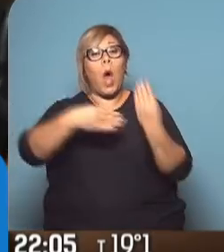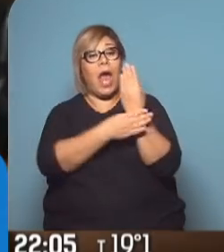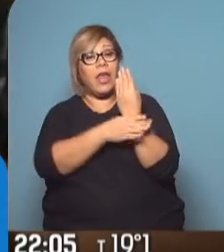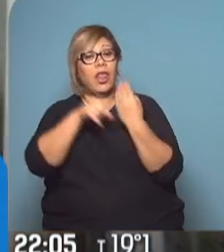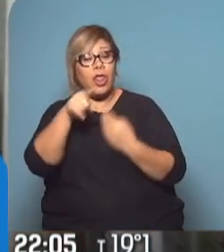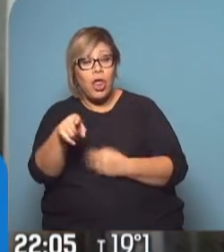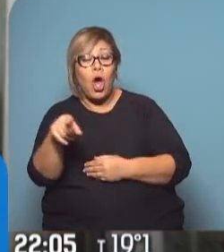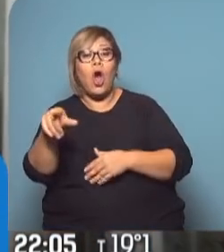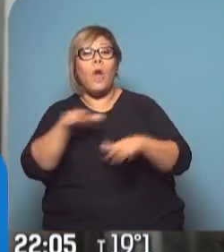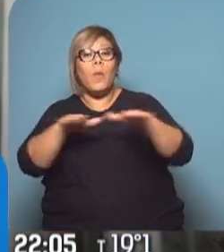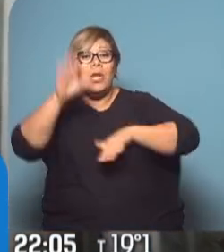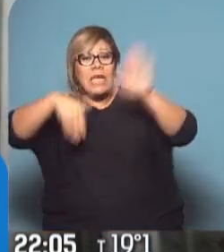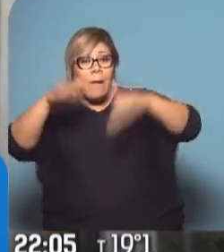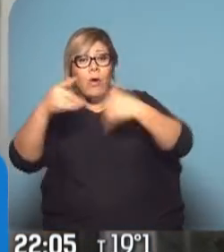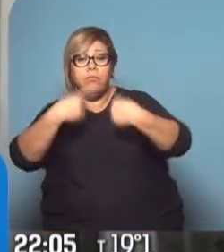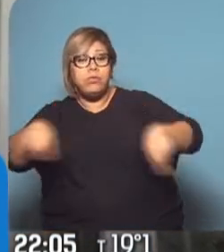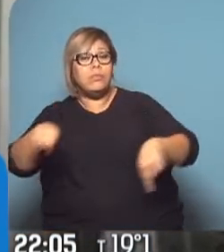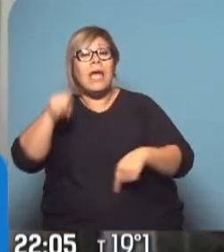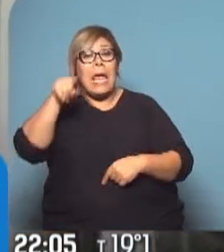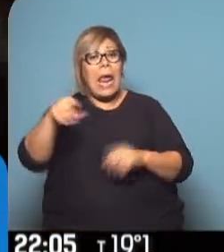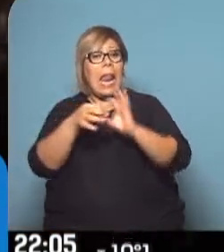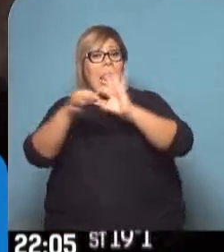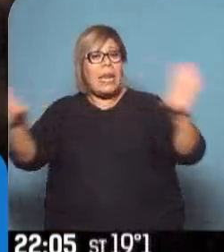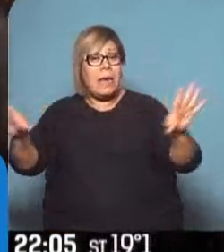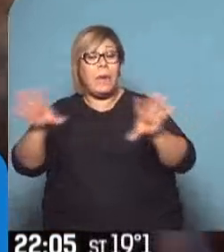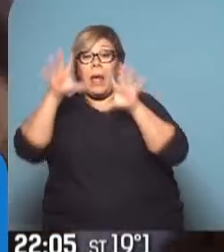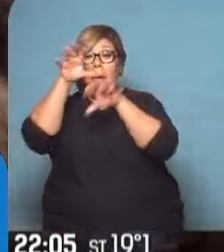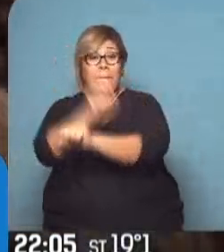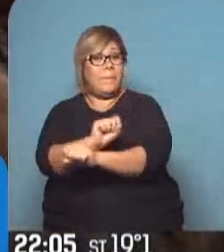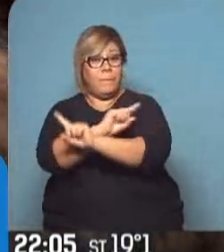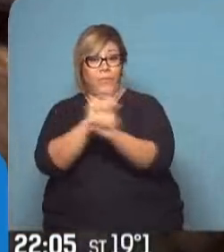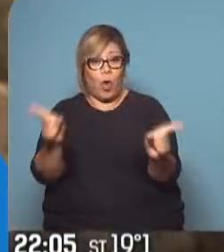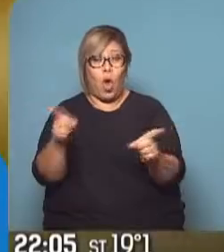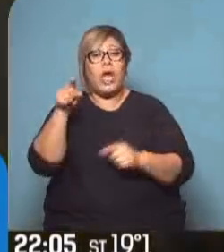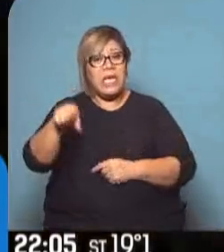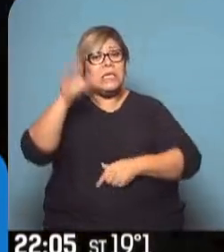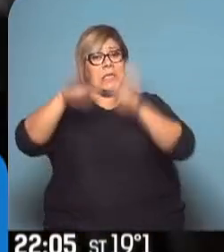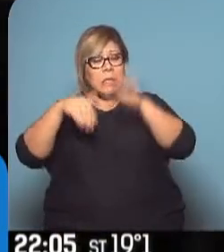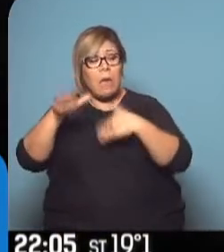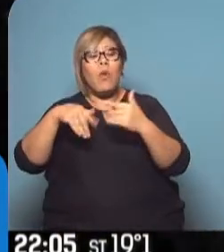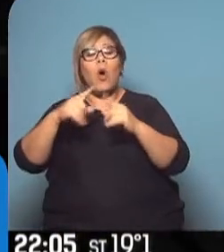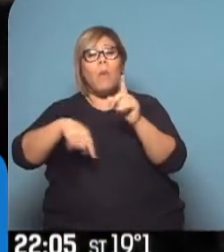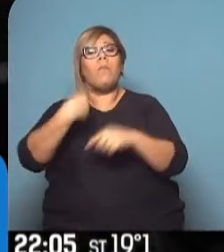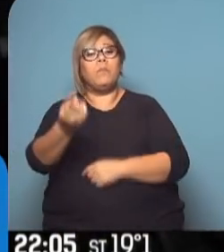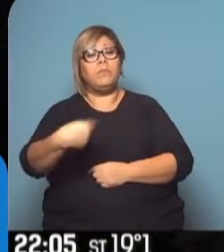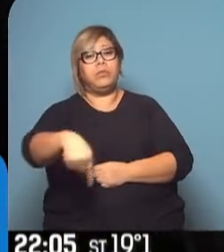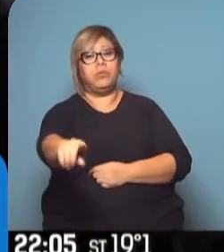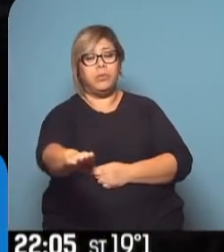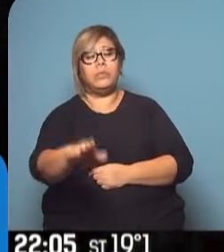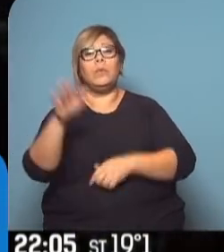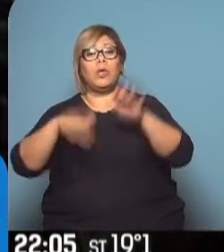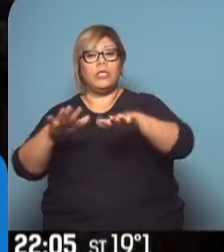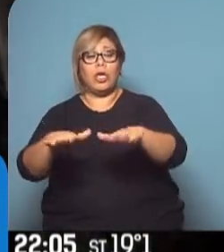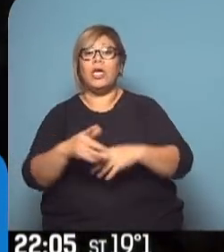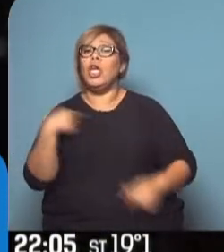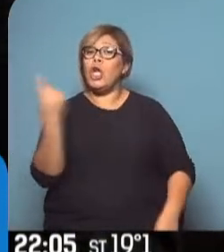estas acciones no fue detenido y continúa en las calles convocando a nuevas movilizaciones. No fueron suficientes. Debemos